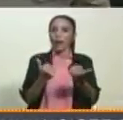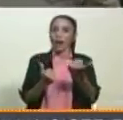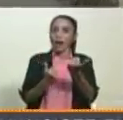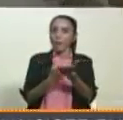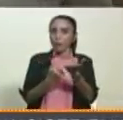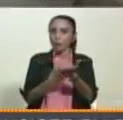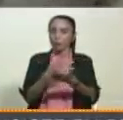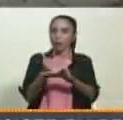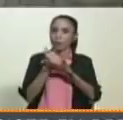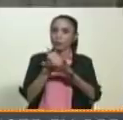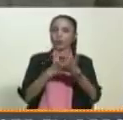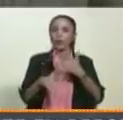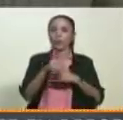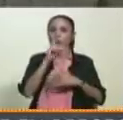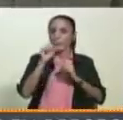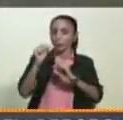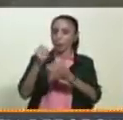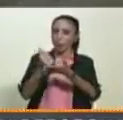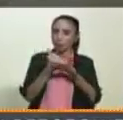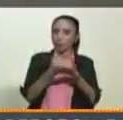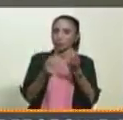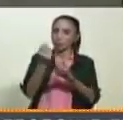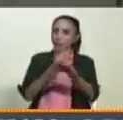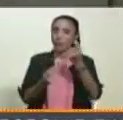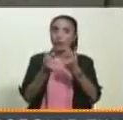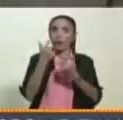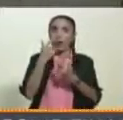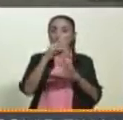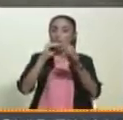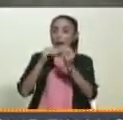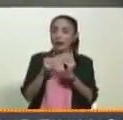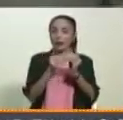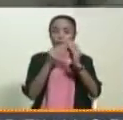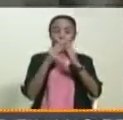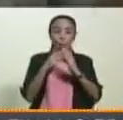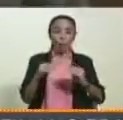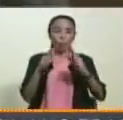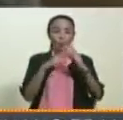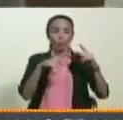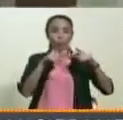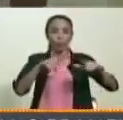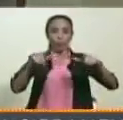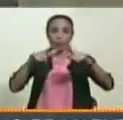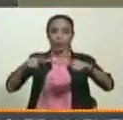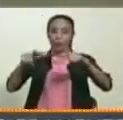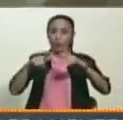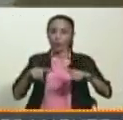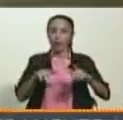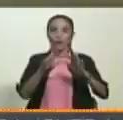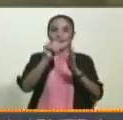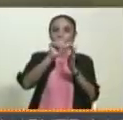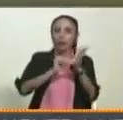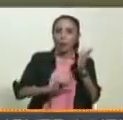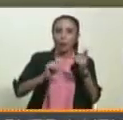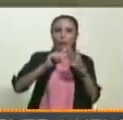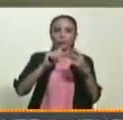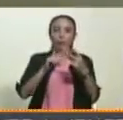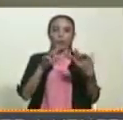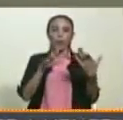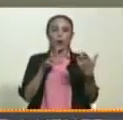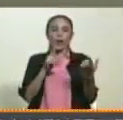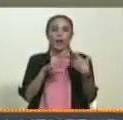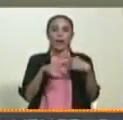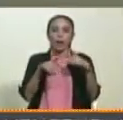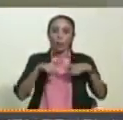acá, para la Julia Benítez. Aquí se recuperaron, repito, todas las áreas de quirófano, de salas de